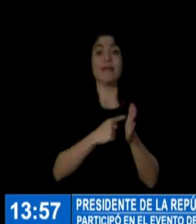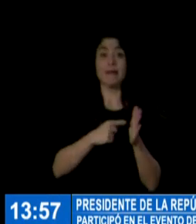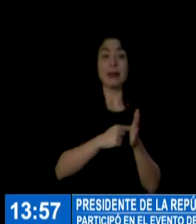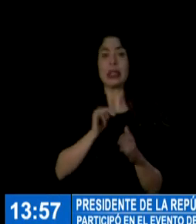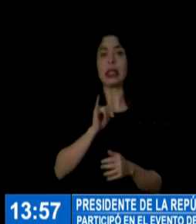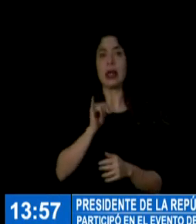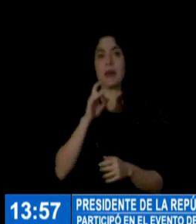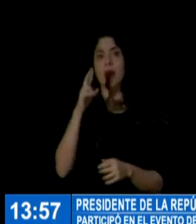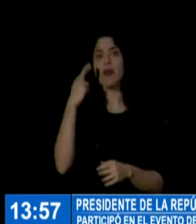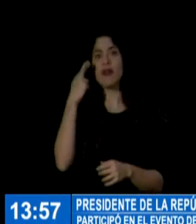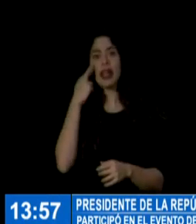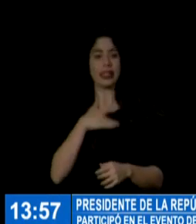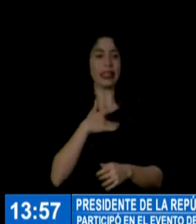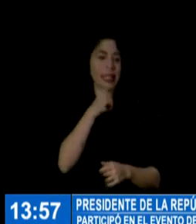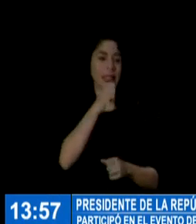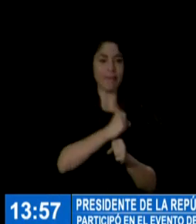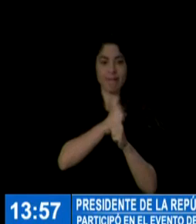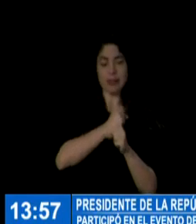por razones de inseguridad.